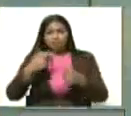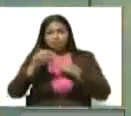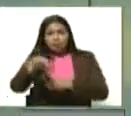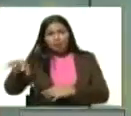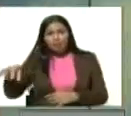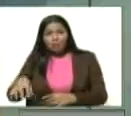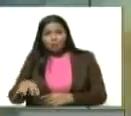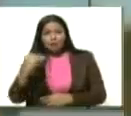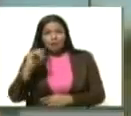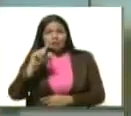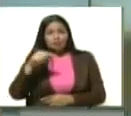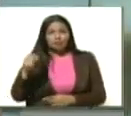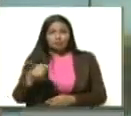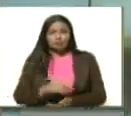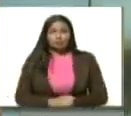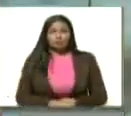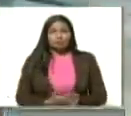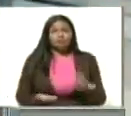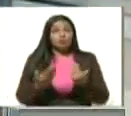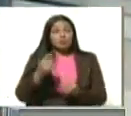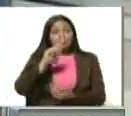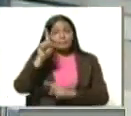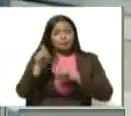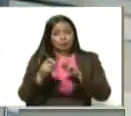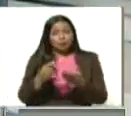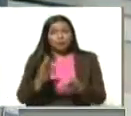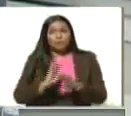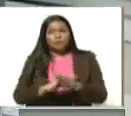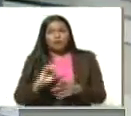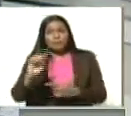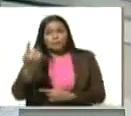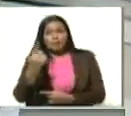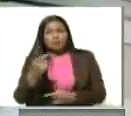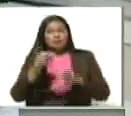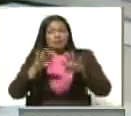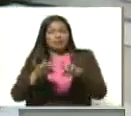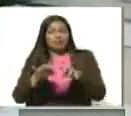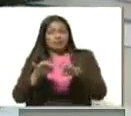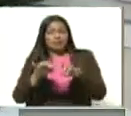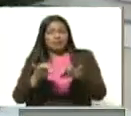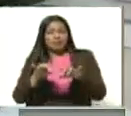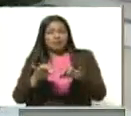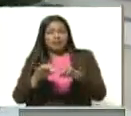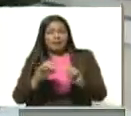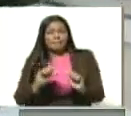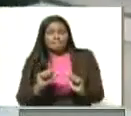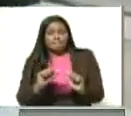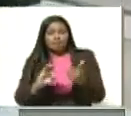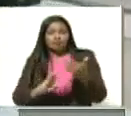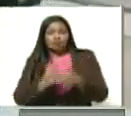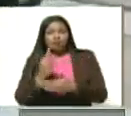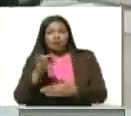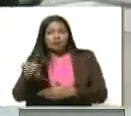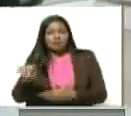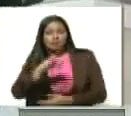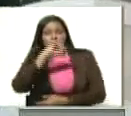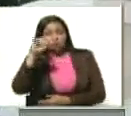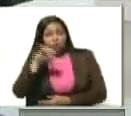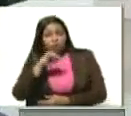que tienen en qué importante esa pregunta? Porque la primera secretaría se fundó en el Estado